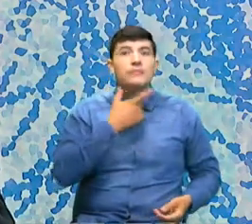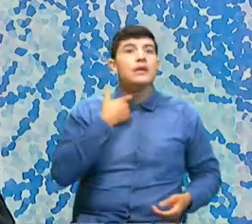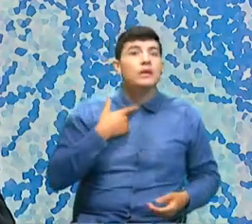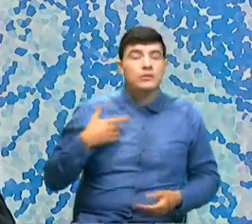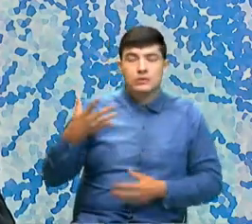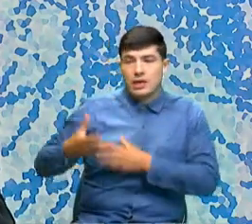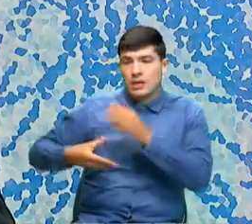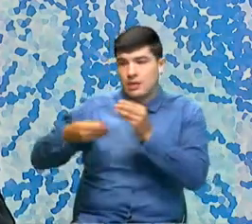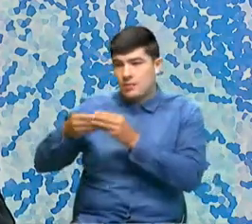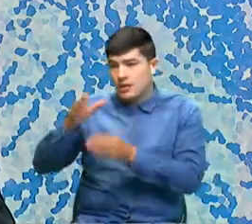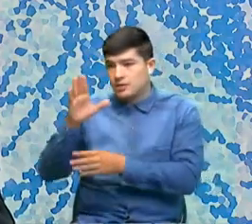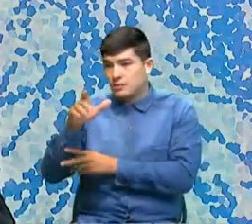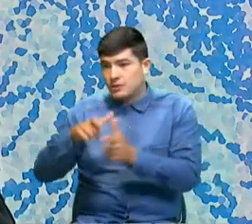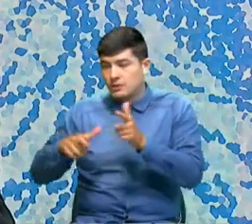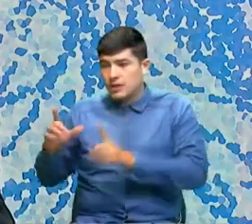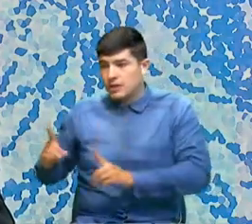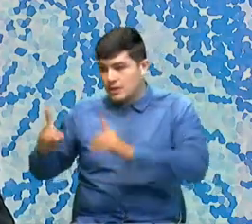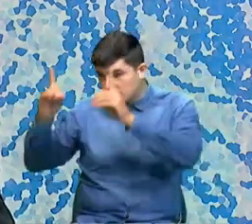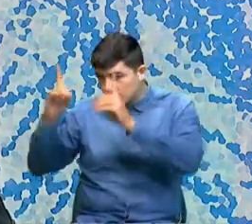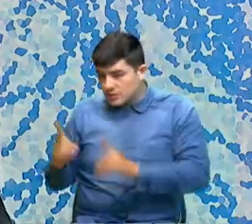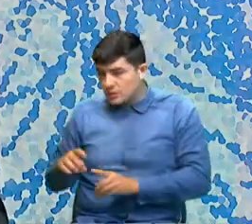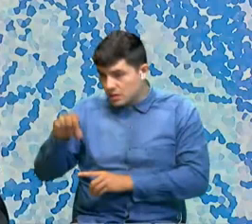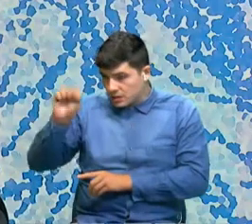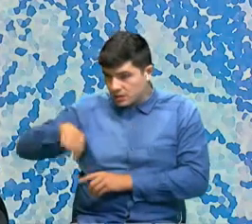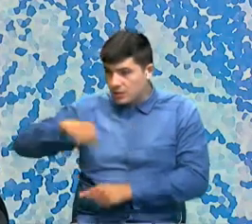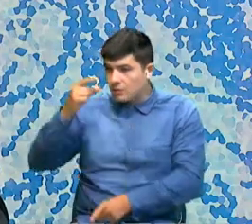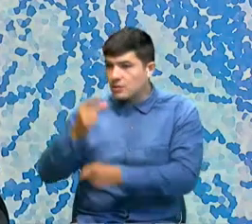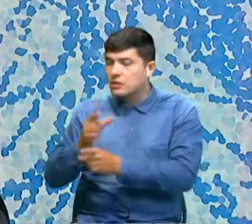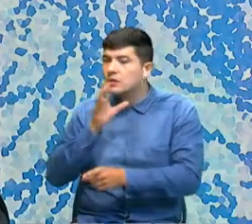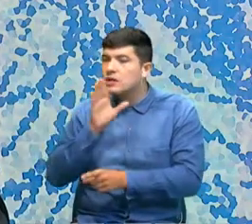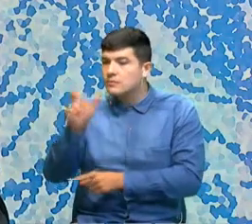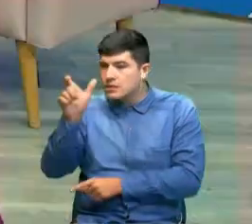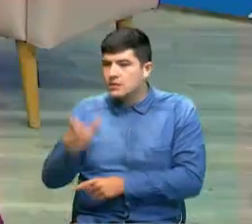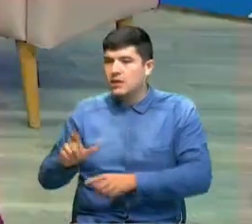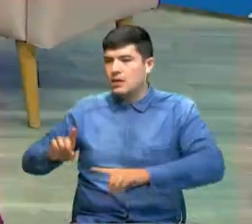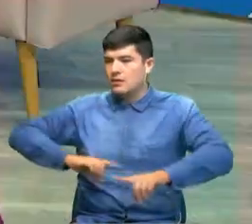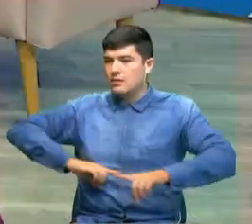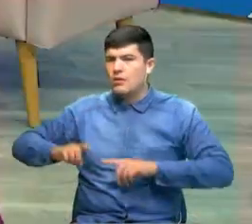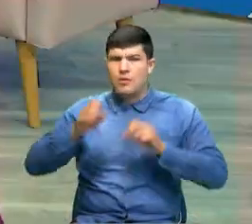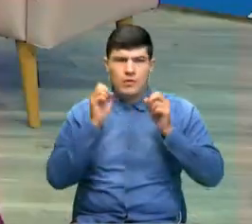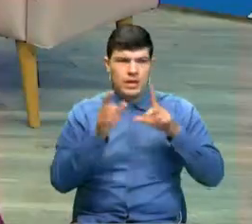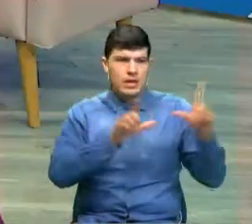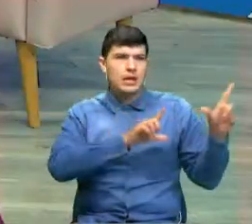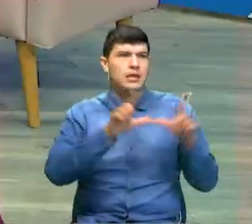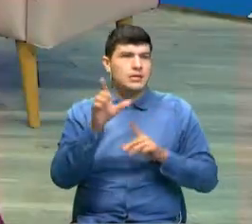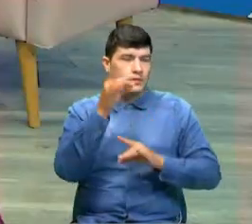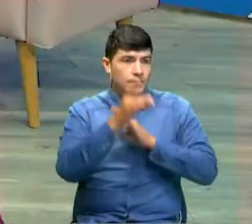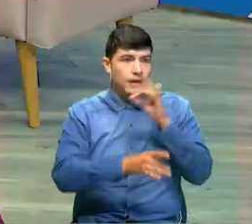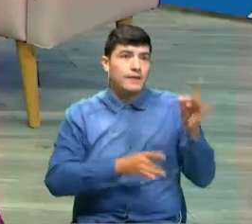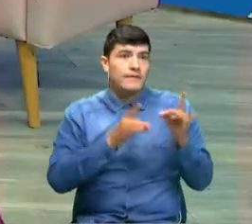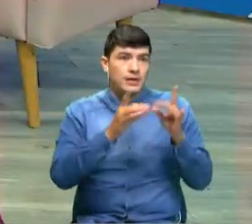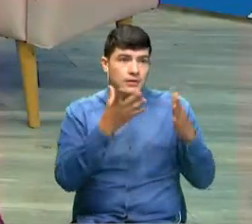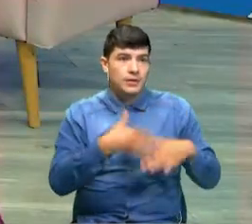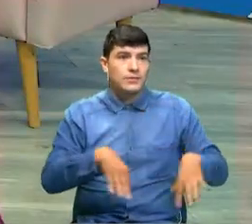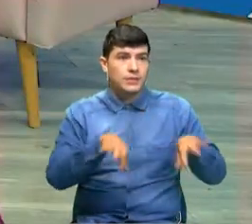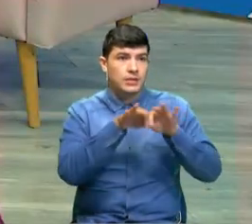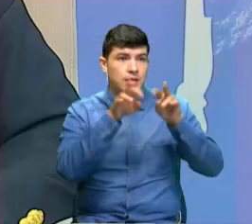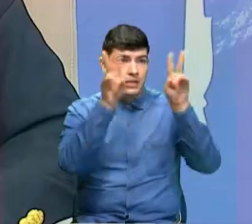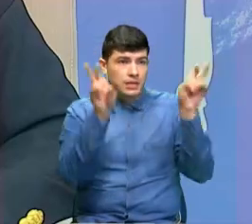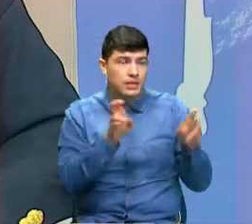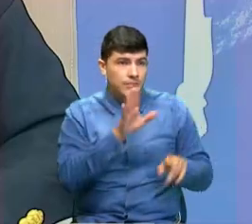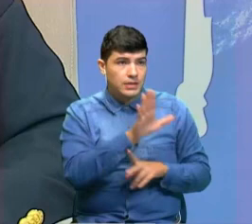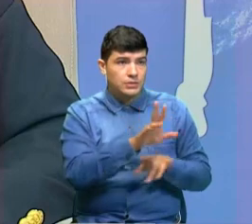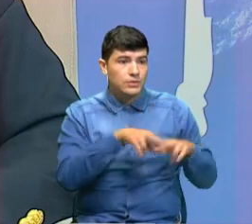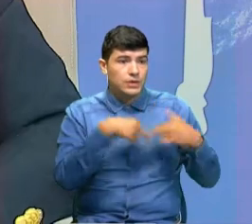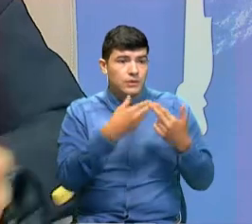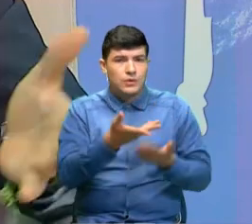miembros y que ellos decidan sobre precisamente el administrador. Ok, bueno, perfecto. Entonces, clave, pues que para esas asambleas